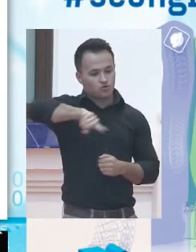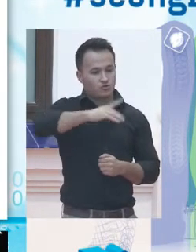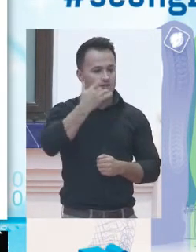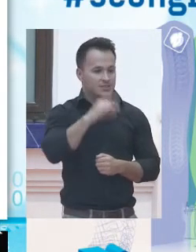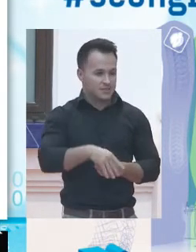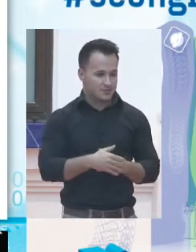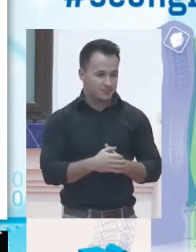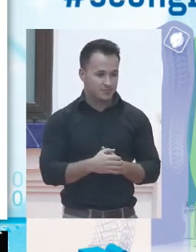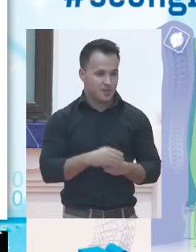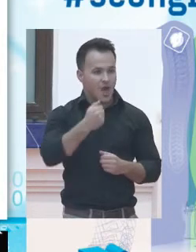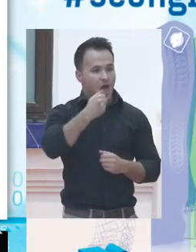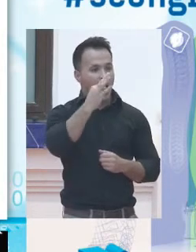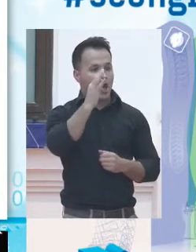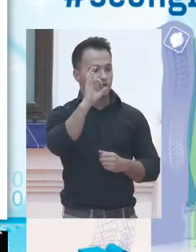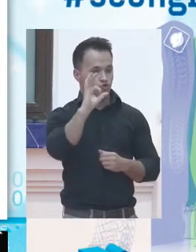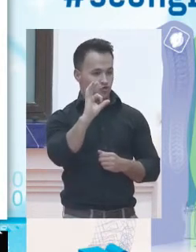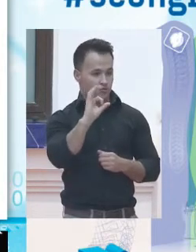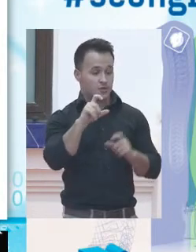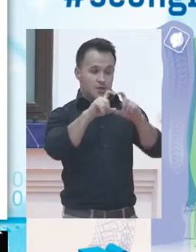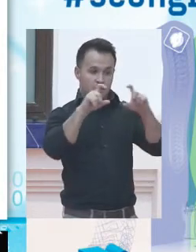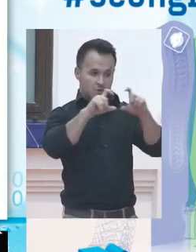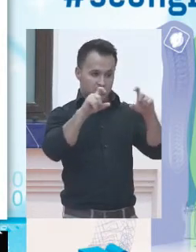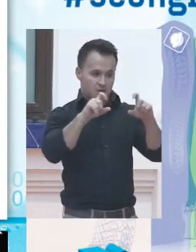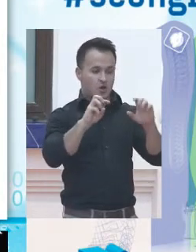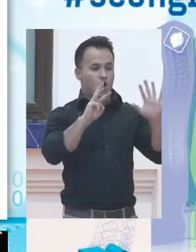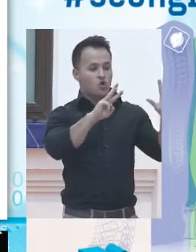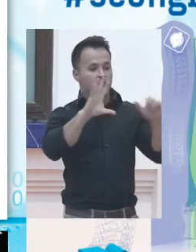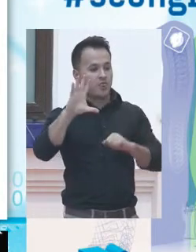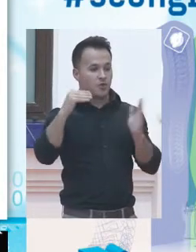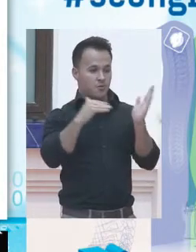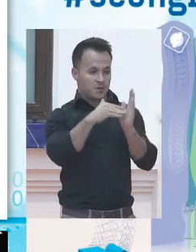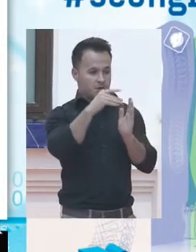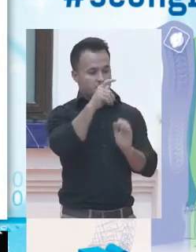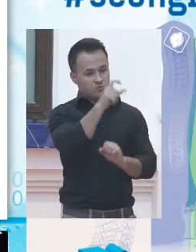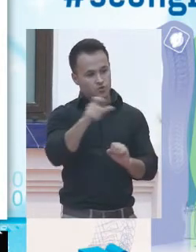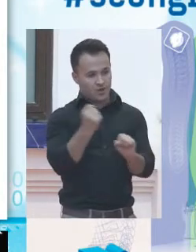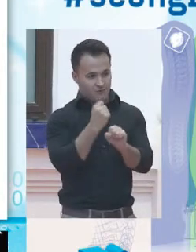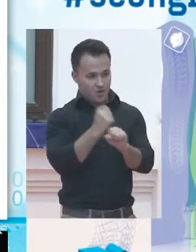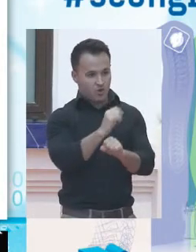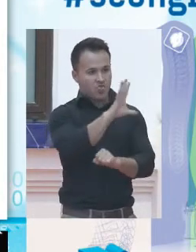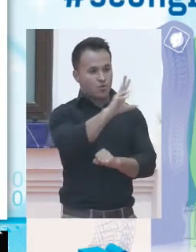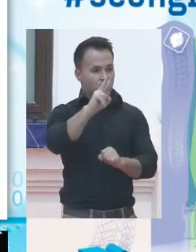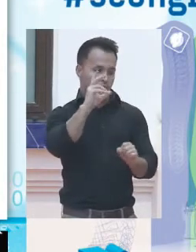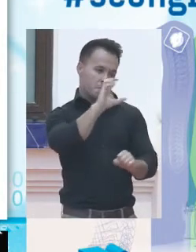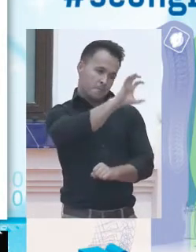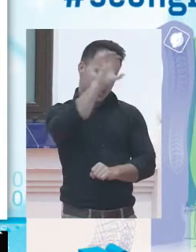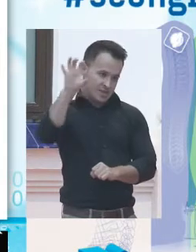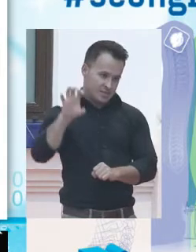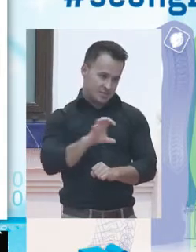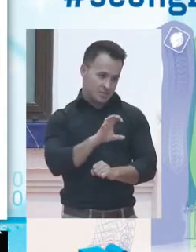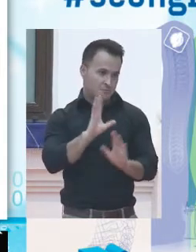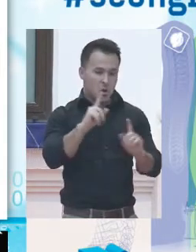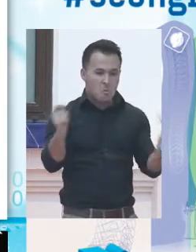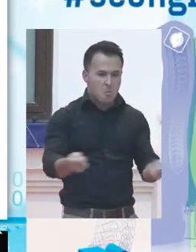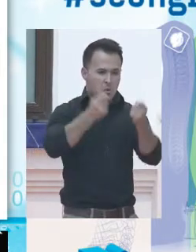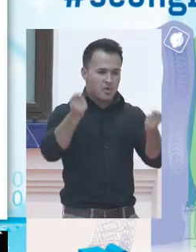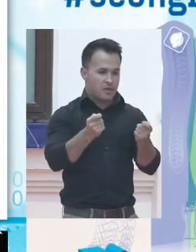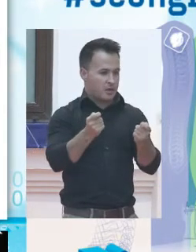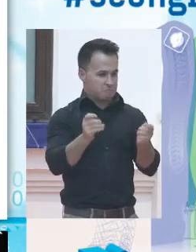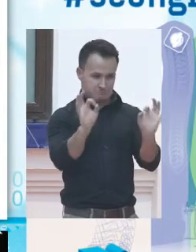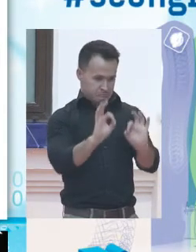Atos? Atos es una empresa que tiene 85.000 trabajadores en 52 países. Lo que pasa es que no hacemos publicidad en ningún